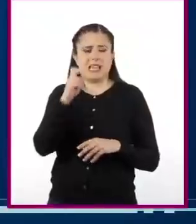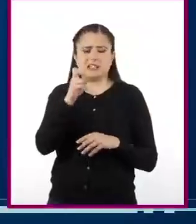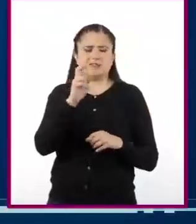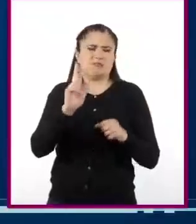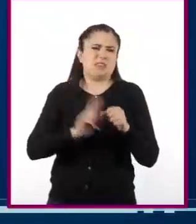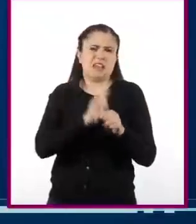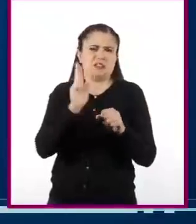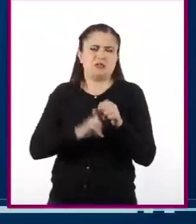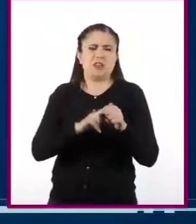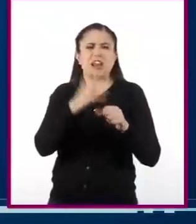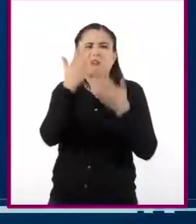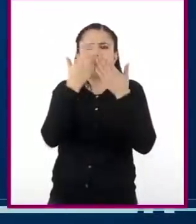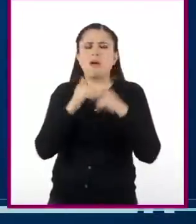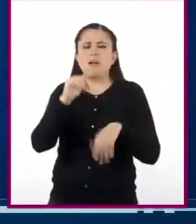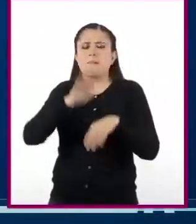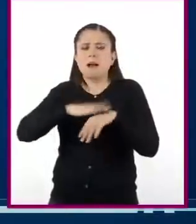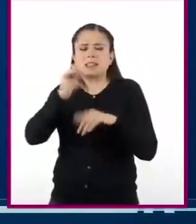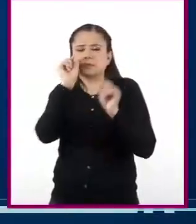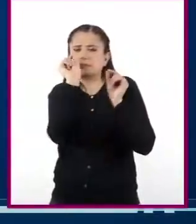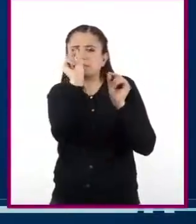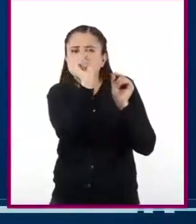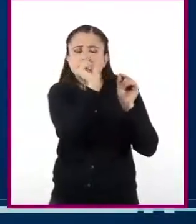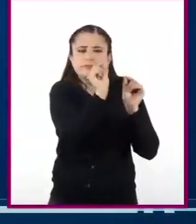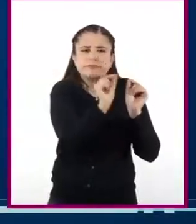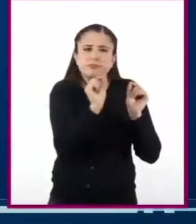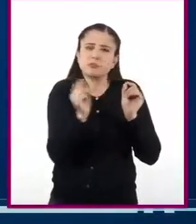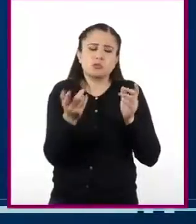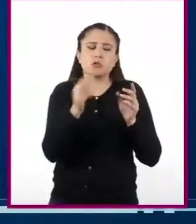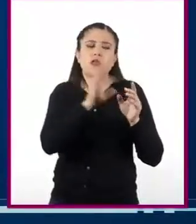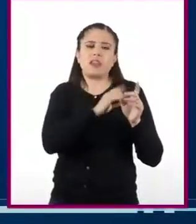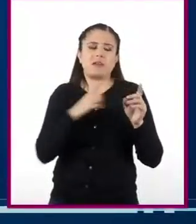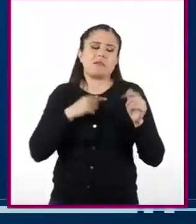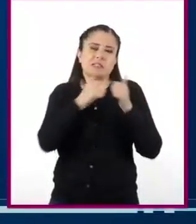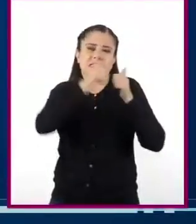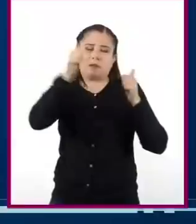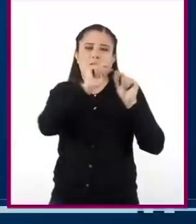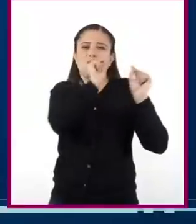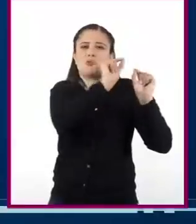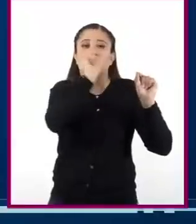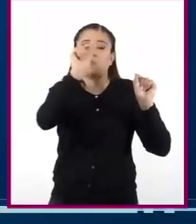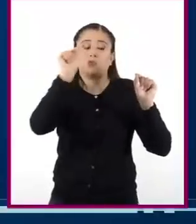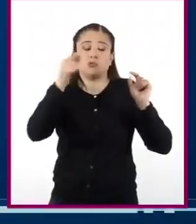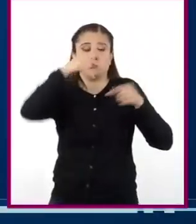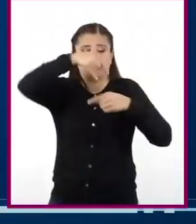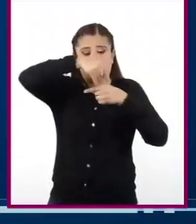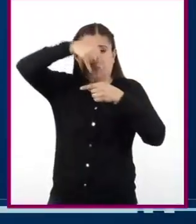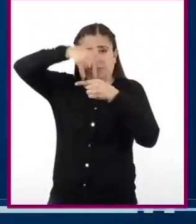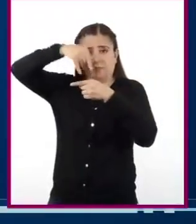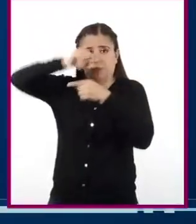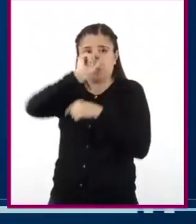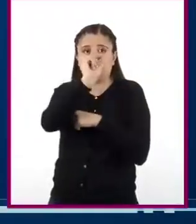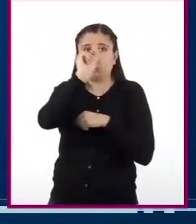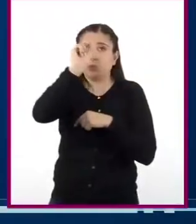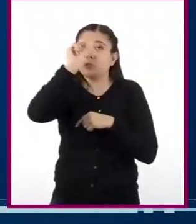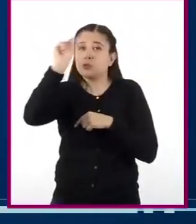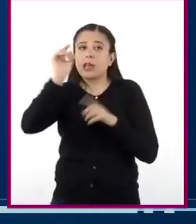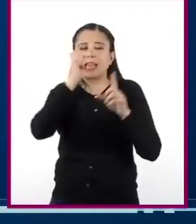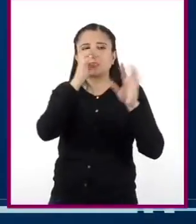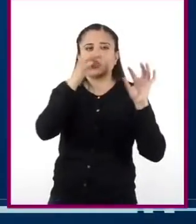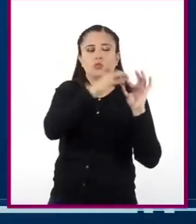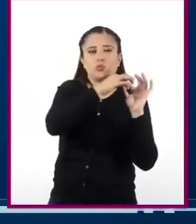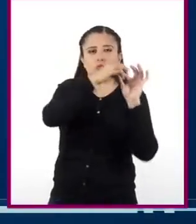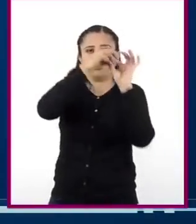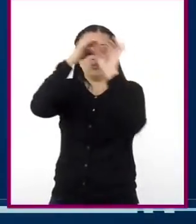natural, ya que no hay más marcas de clase antes o después de las clases que están al principio o al final.